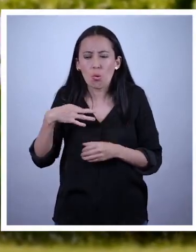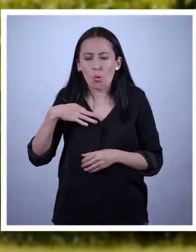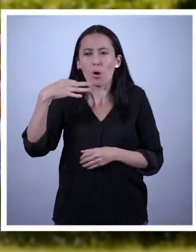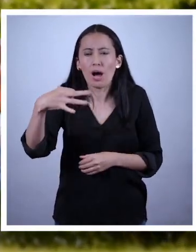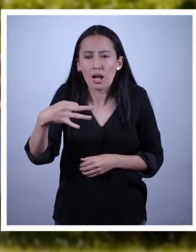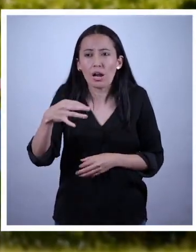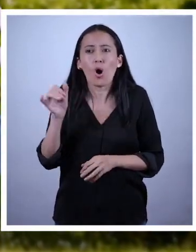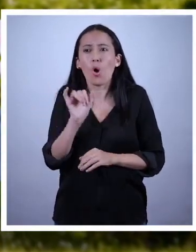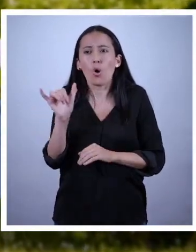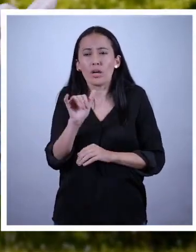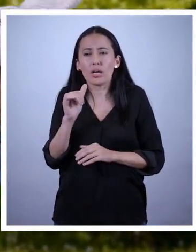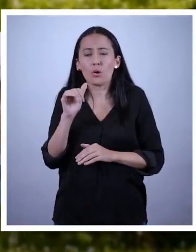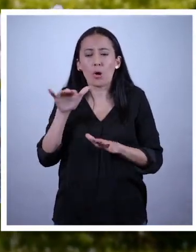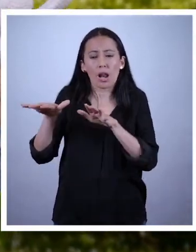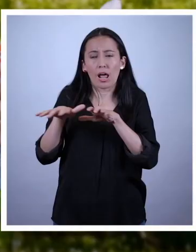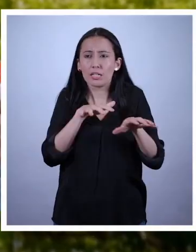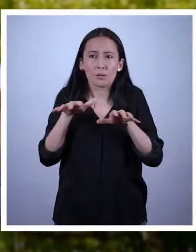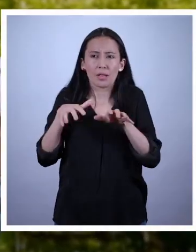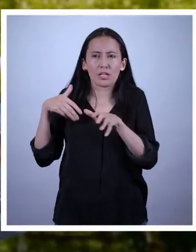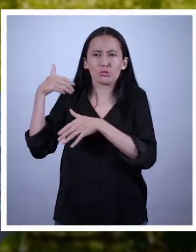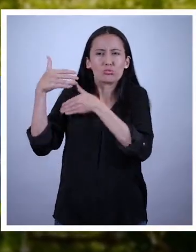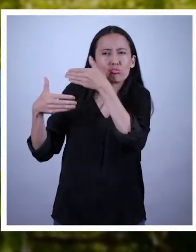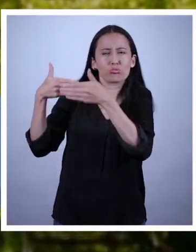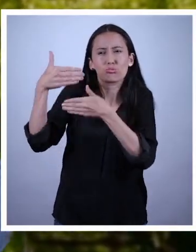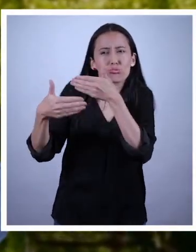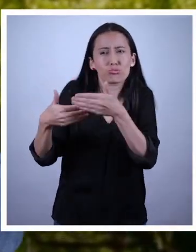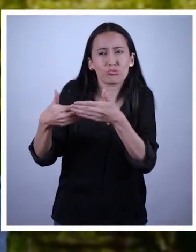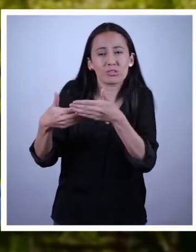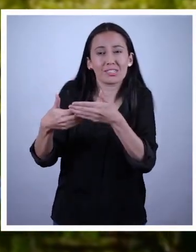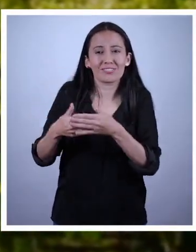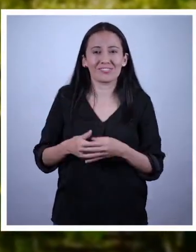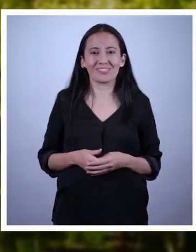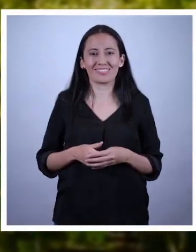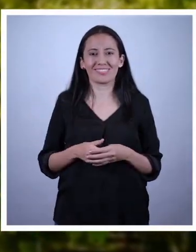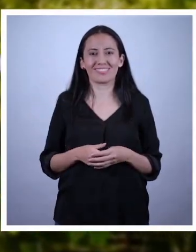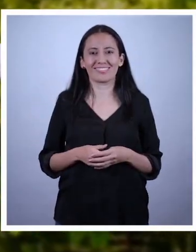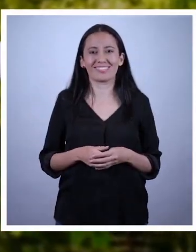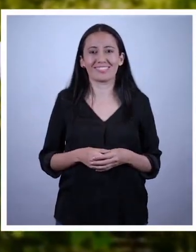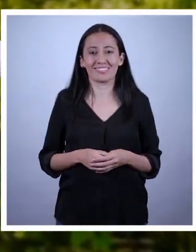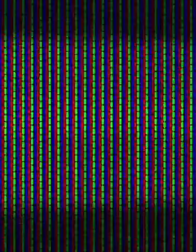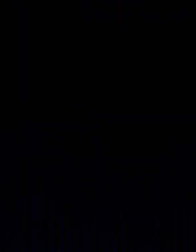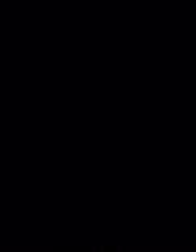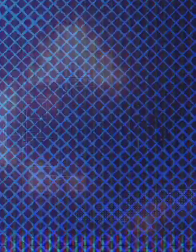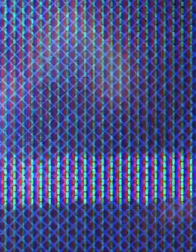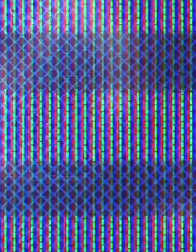heredaron o qué actividad en familia tiene varias generaciones realizándose.